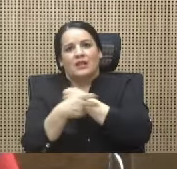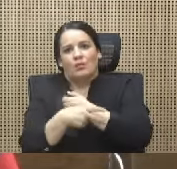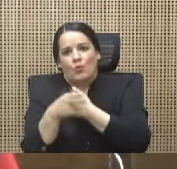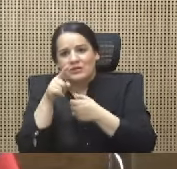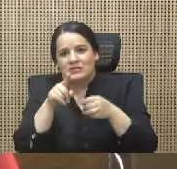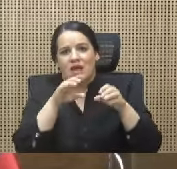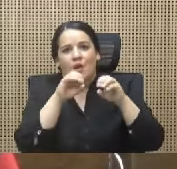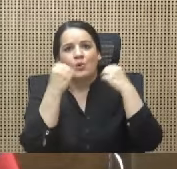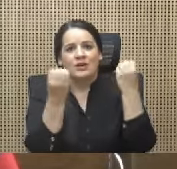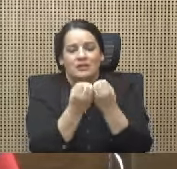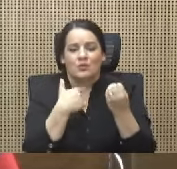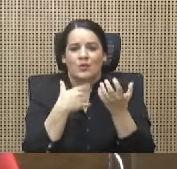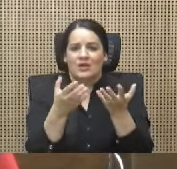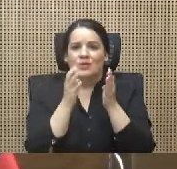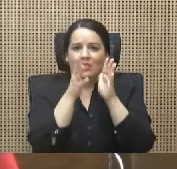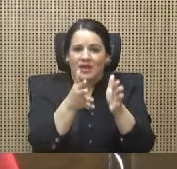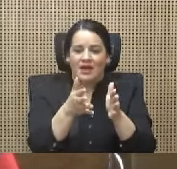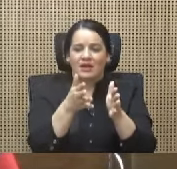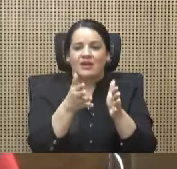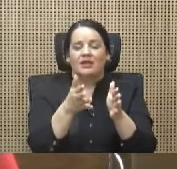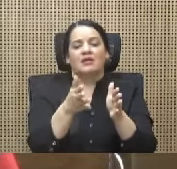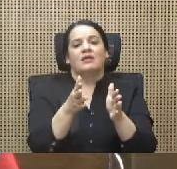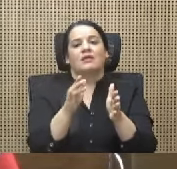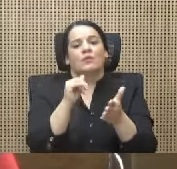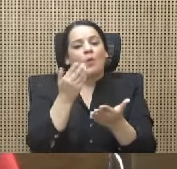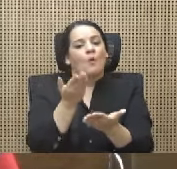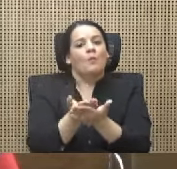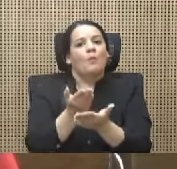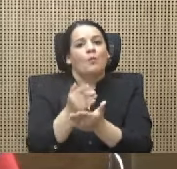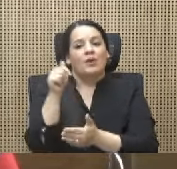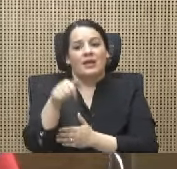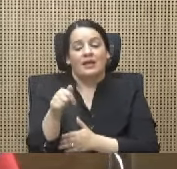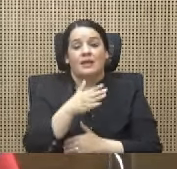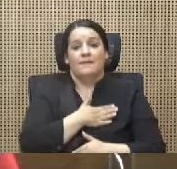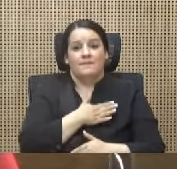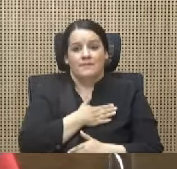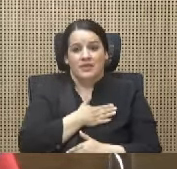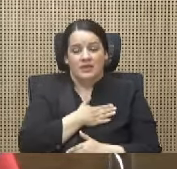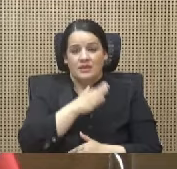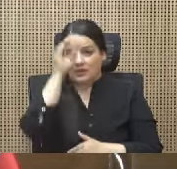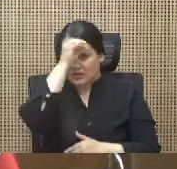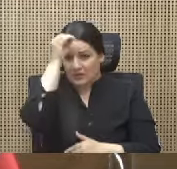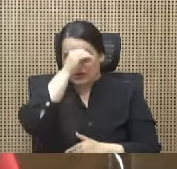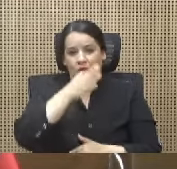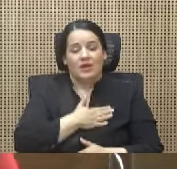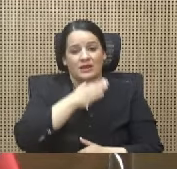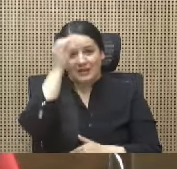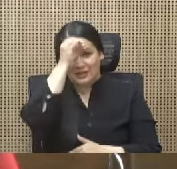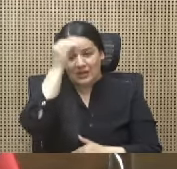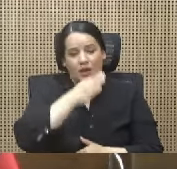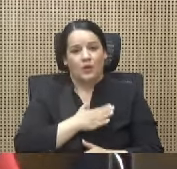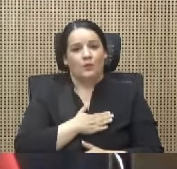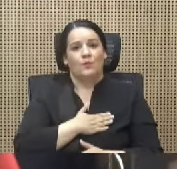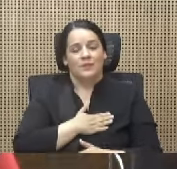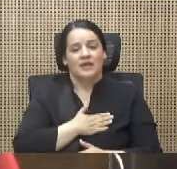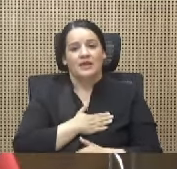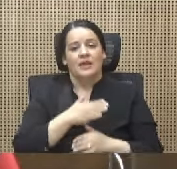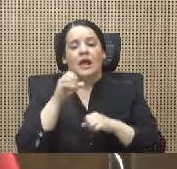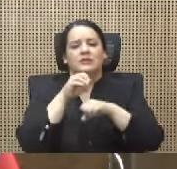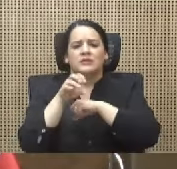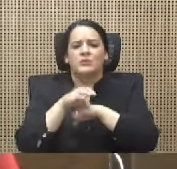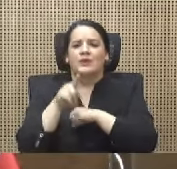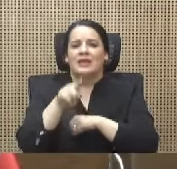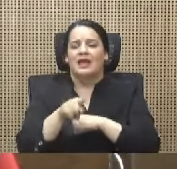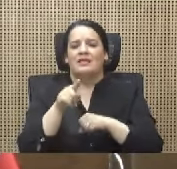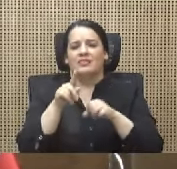dejar constando y decir acá que a mi criterio, al criterio de nuestras asesorías de fracción, esto